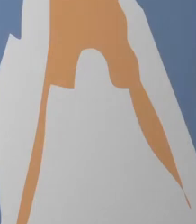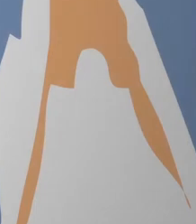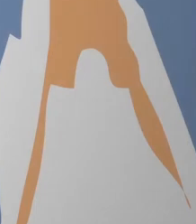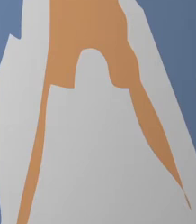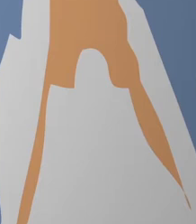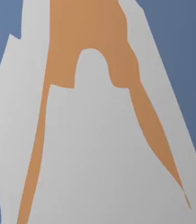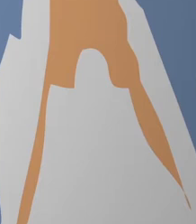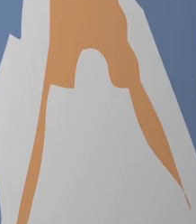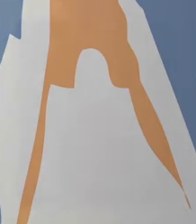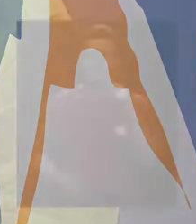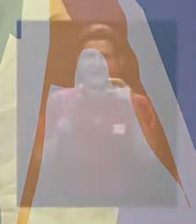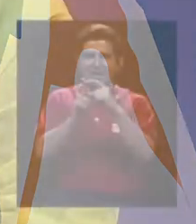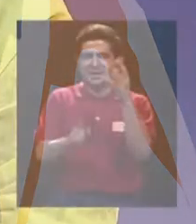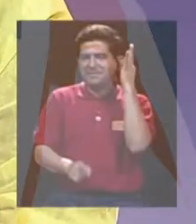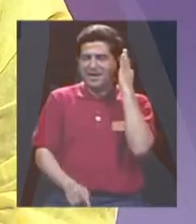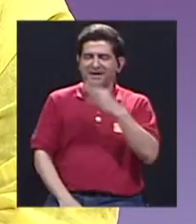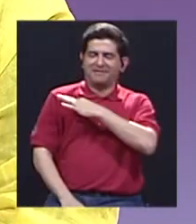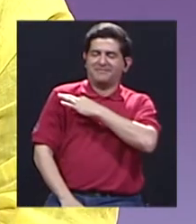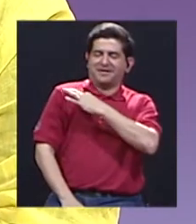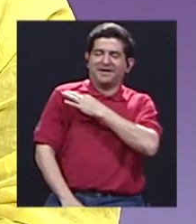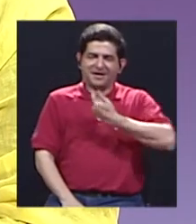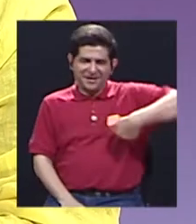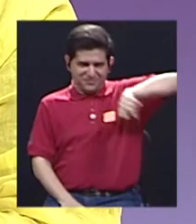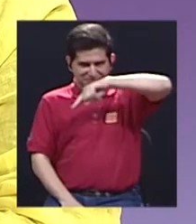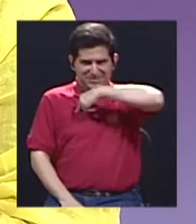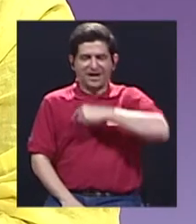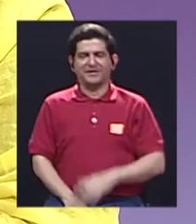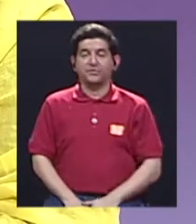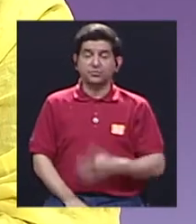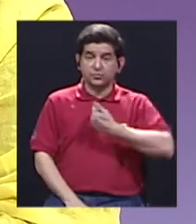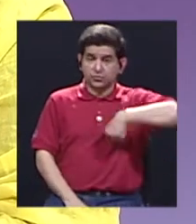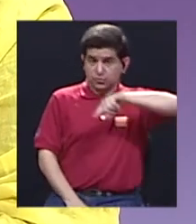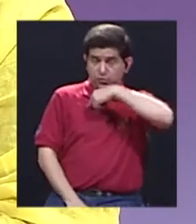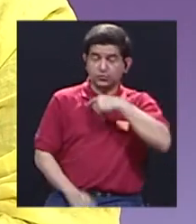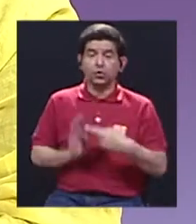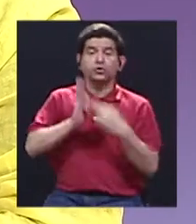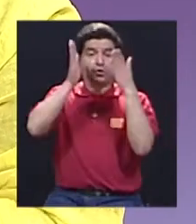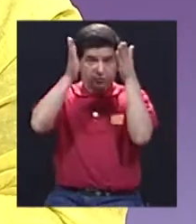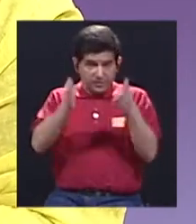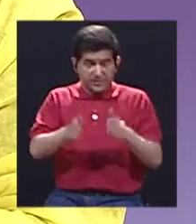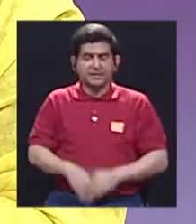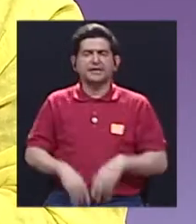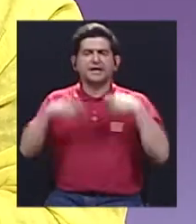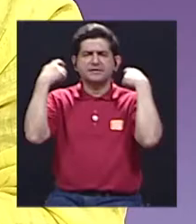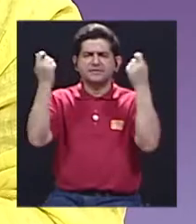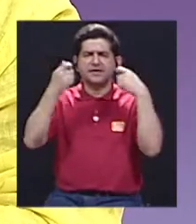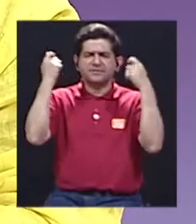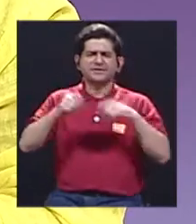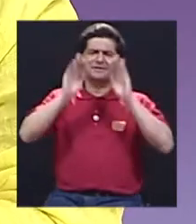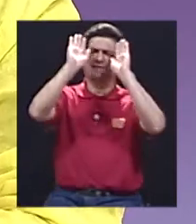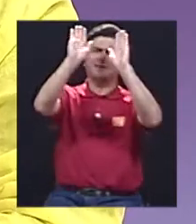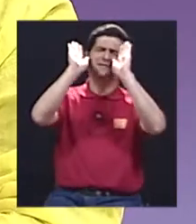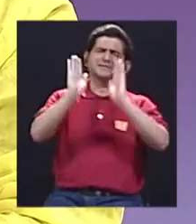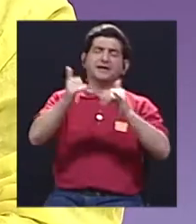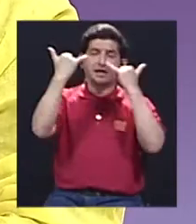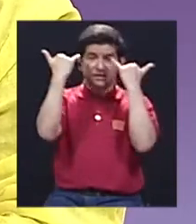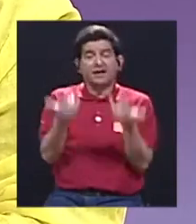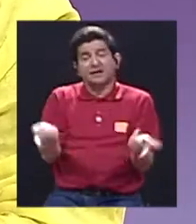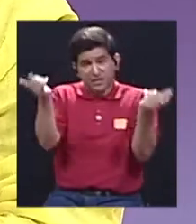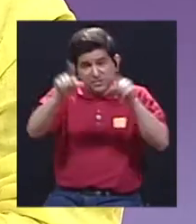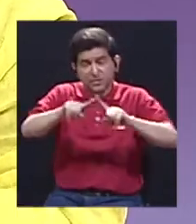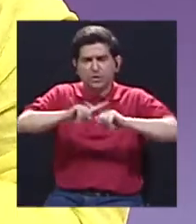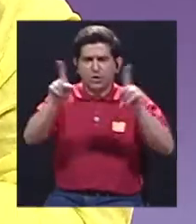gracias a palabra de mujer por invitarnos porque nosotros somos los representantes de un festival maravilloso que ya fue